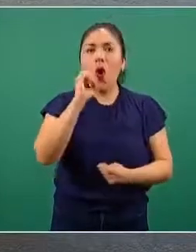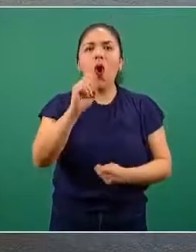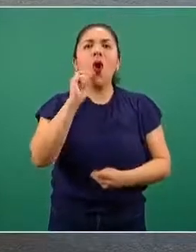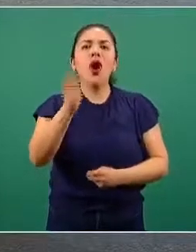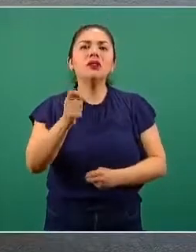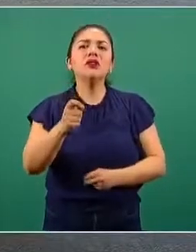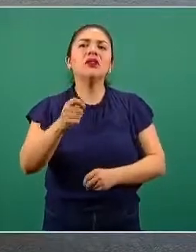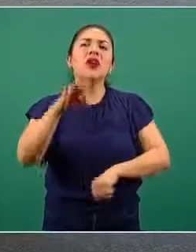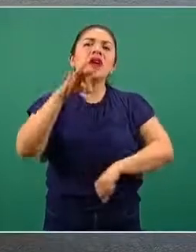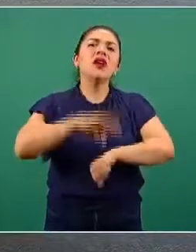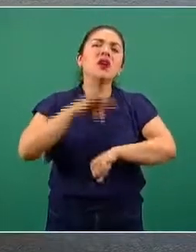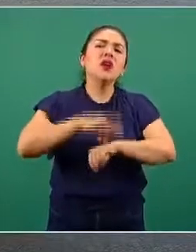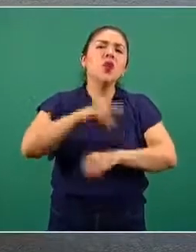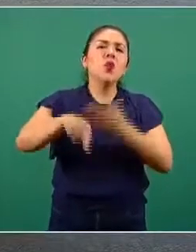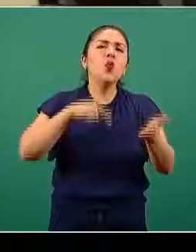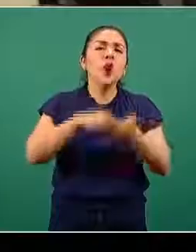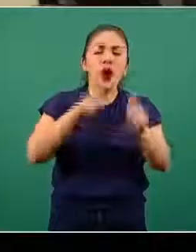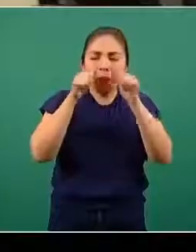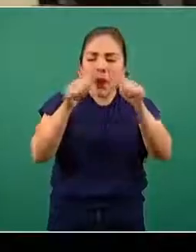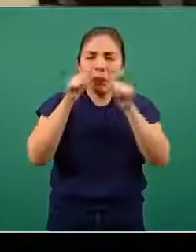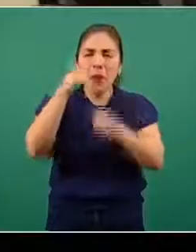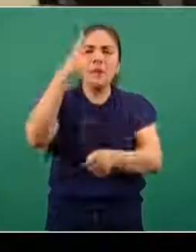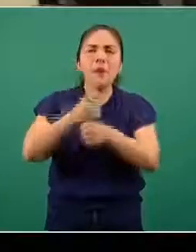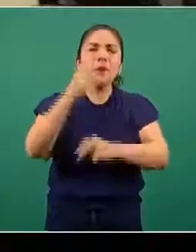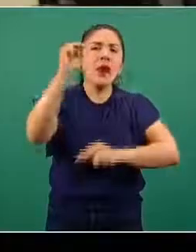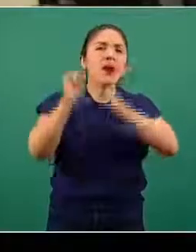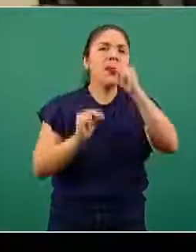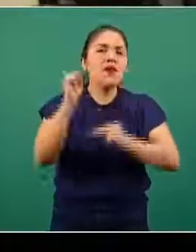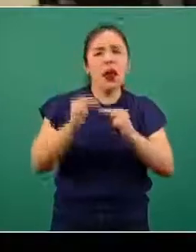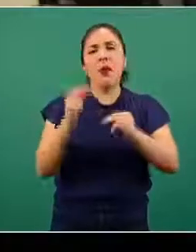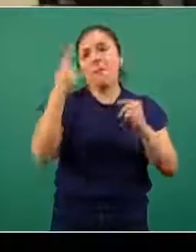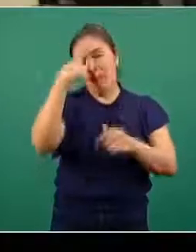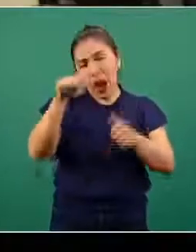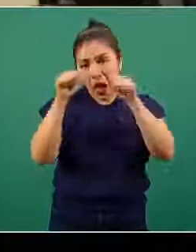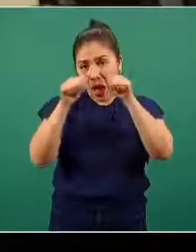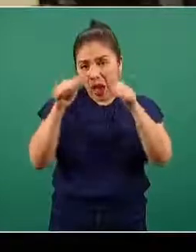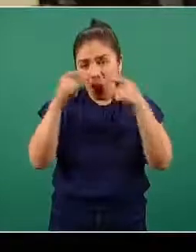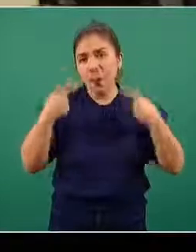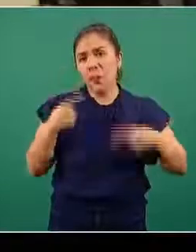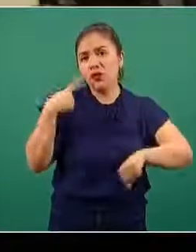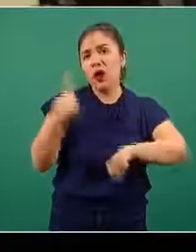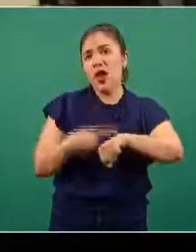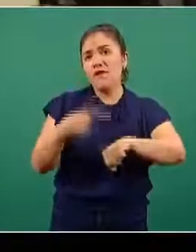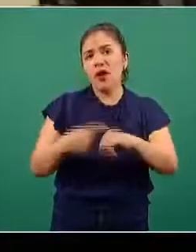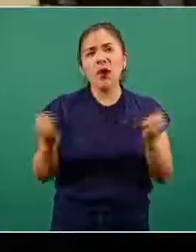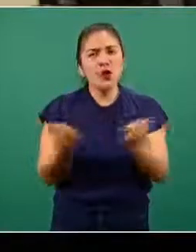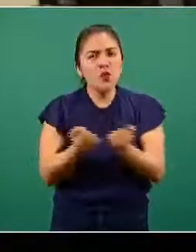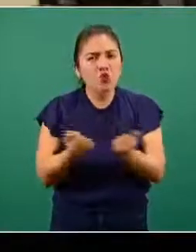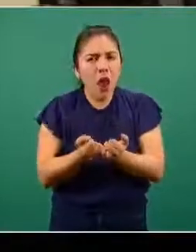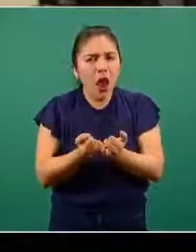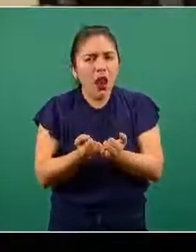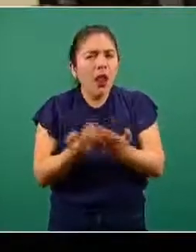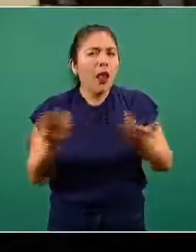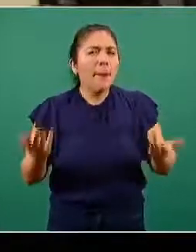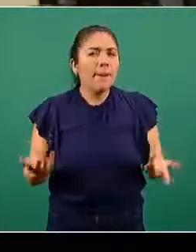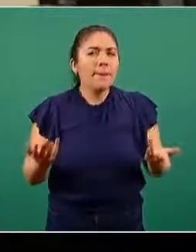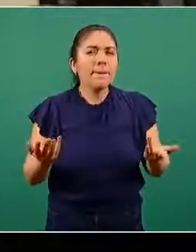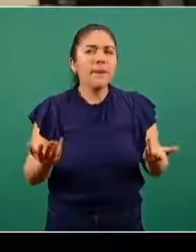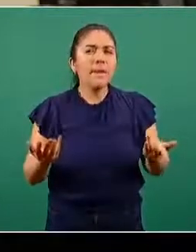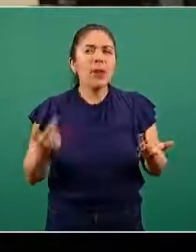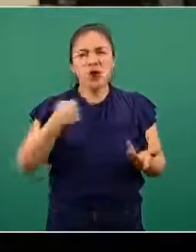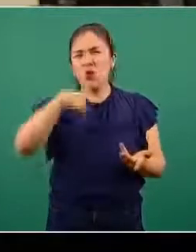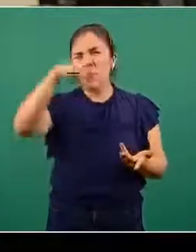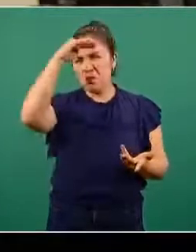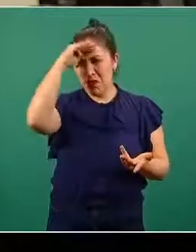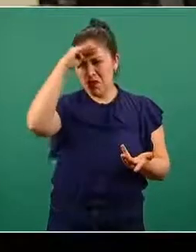clínicas de primer nivel donde también se atiende a pacientes con la infección? Es decir, me parece